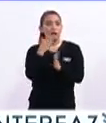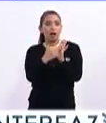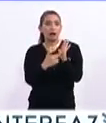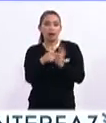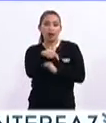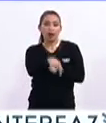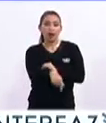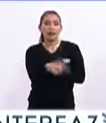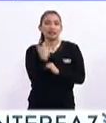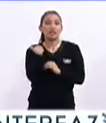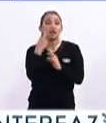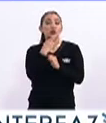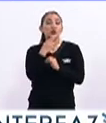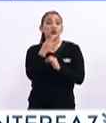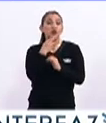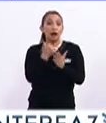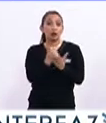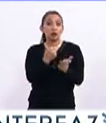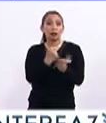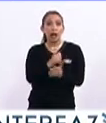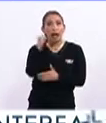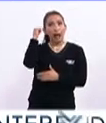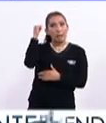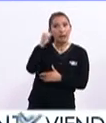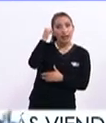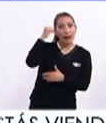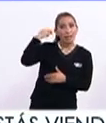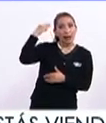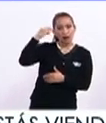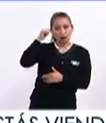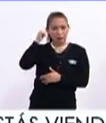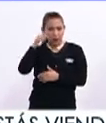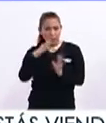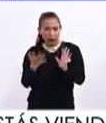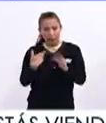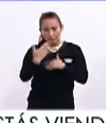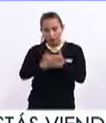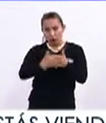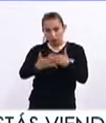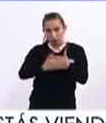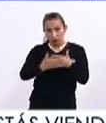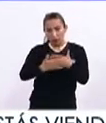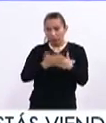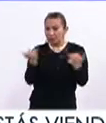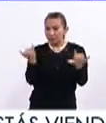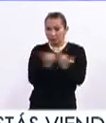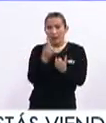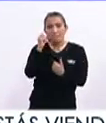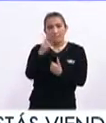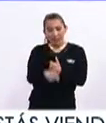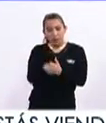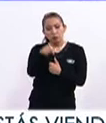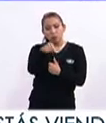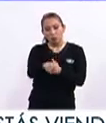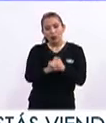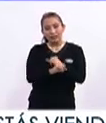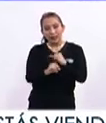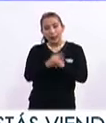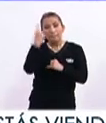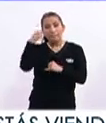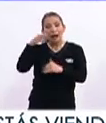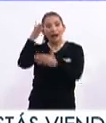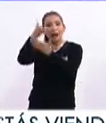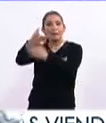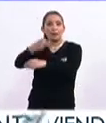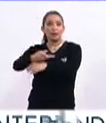esta. Y en los meses de abril, marzo, abril, vamos a sacar la misma herramienta para el ingreso